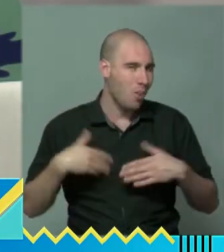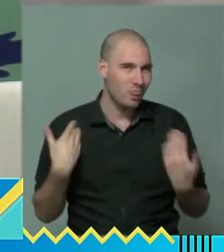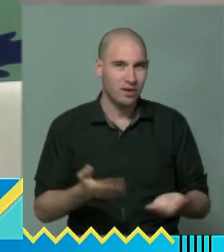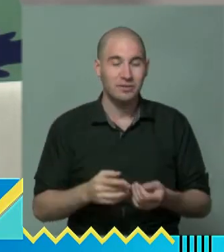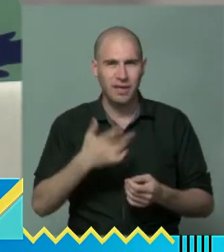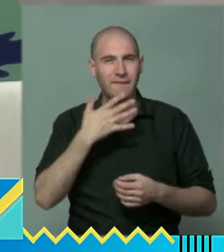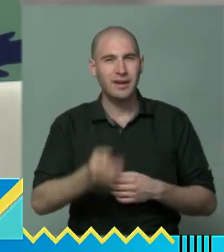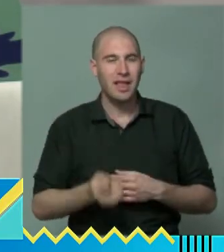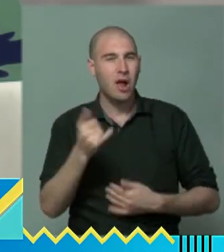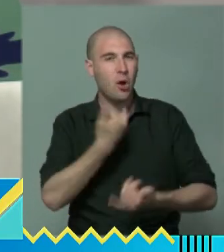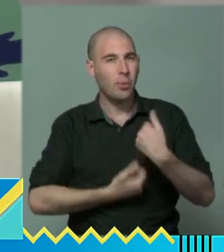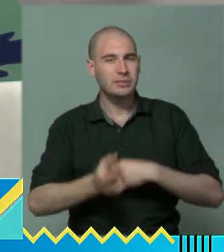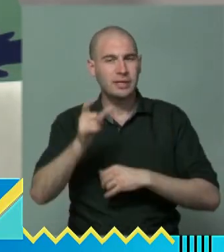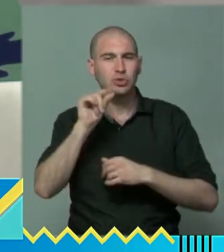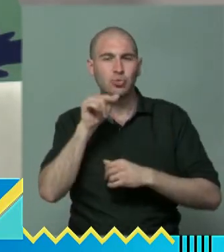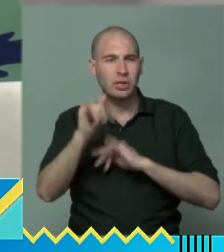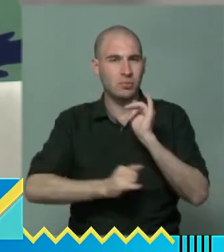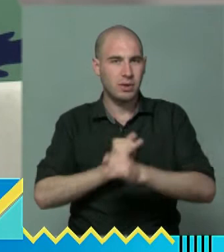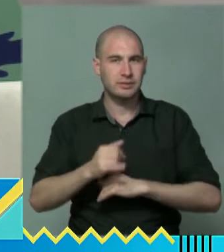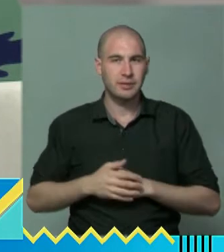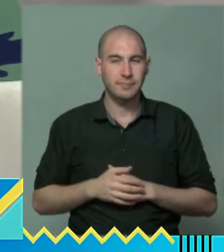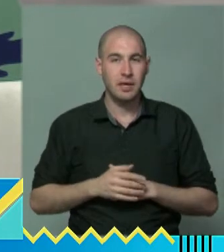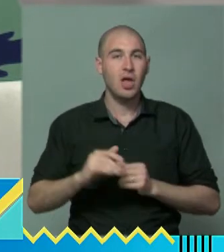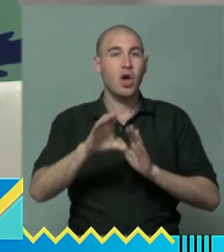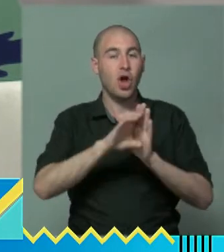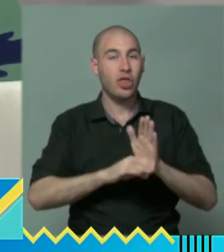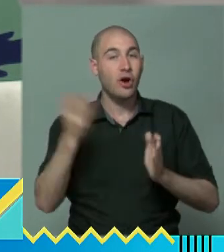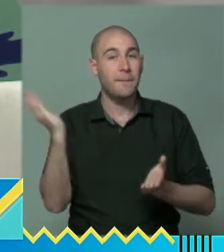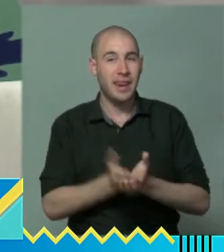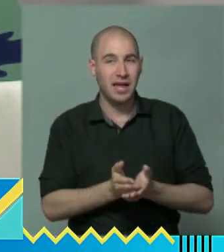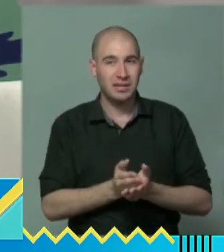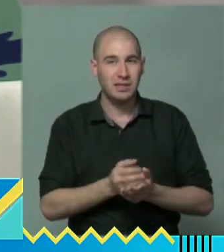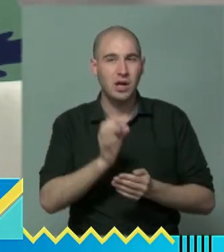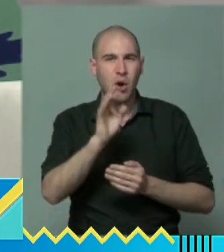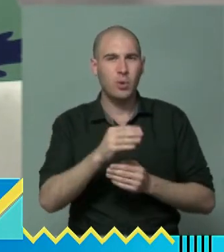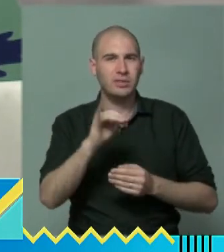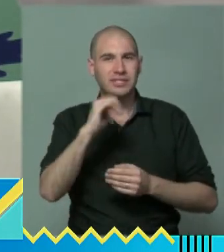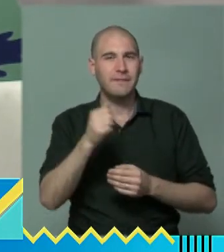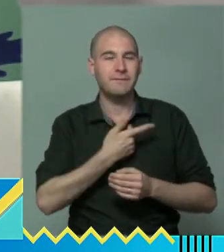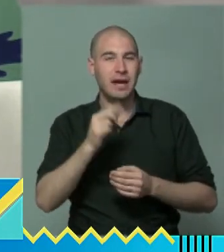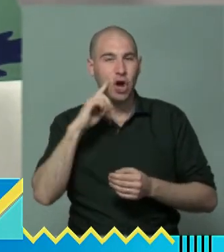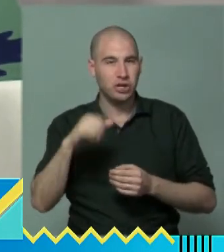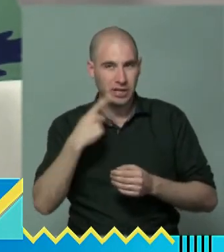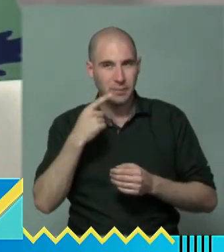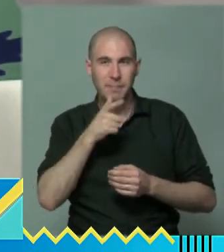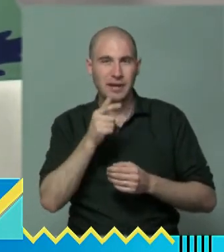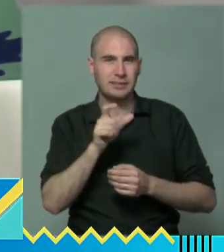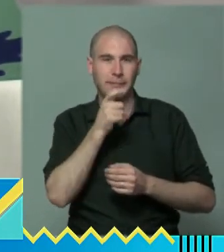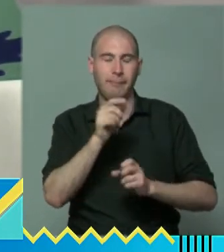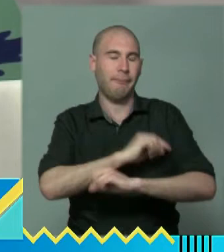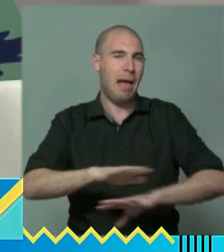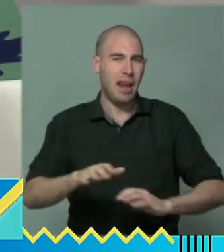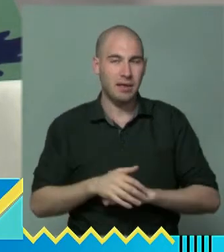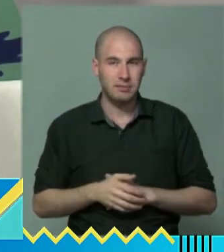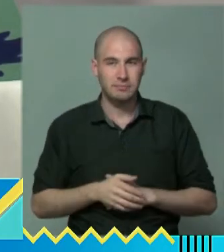Y es verdad lo que decía uno de los tuits, que hay un código penal que no está hecho solamente por Zaffaroni, porque hoy Zaffaroni parece que es mala palabra,